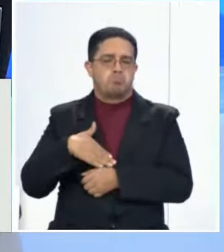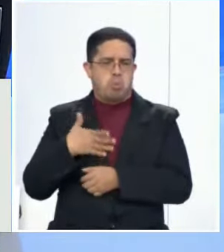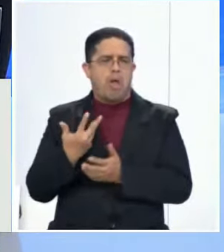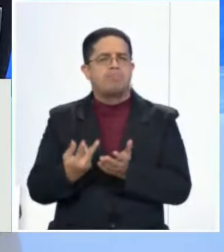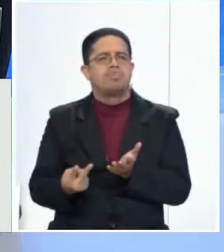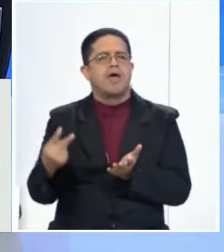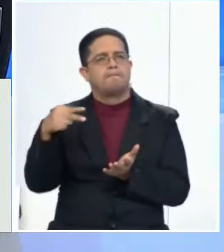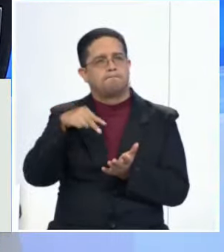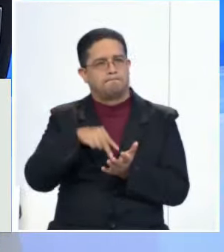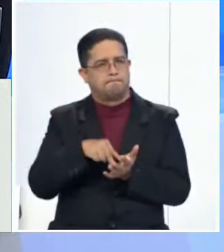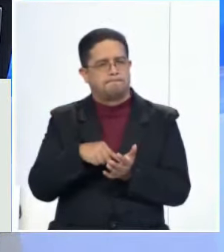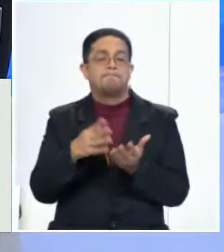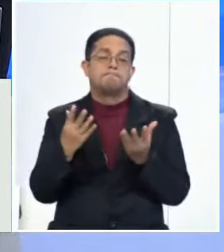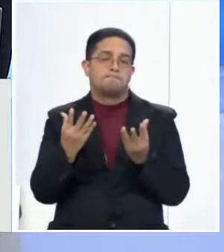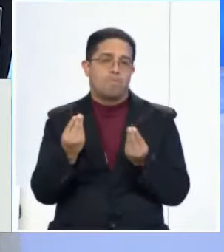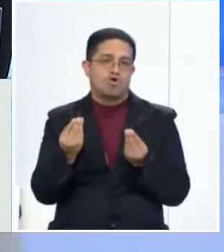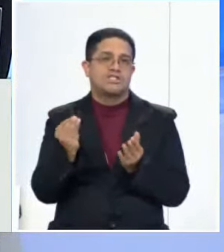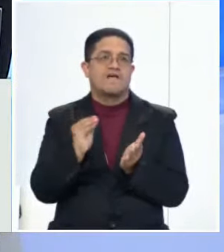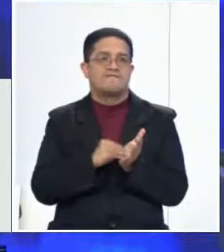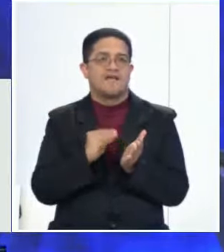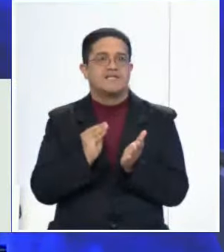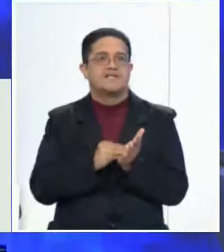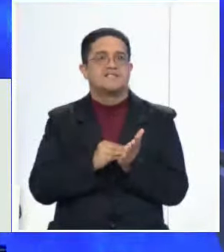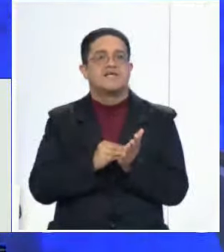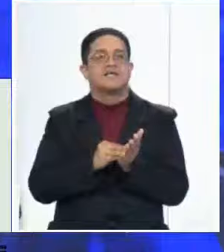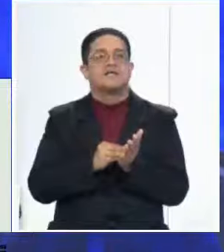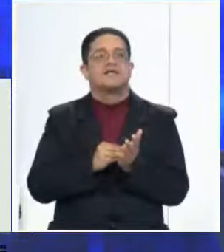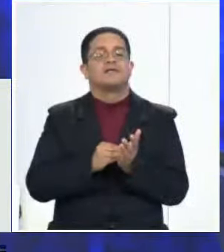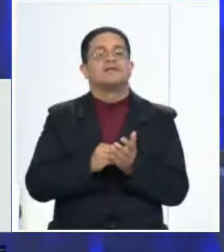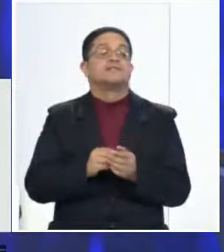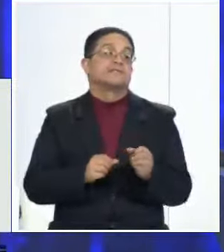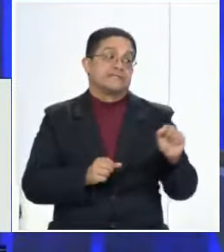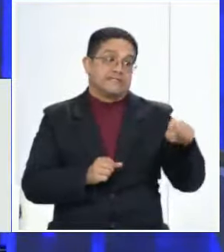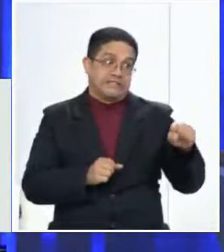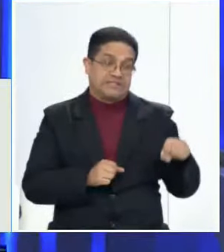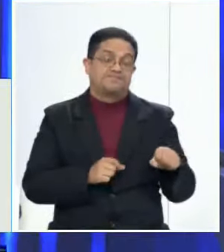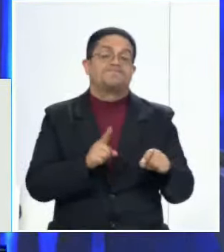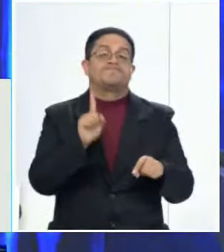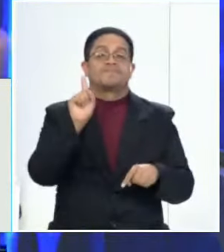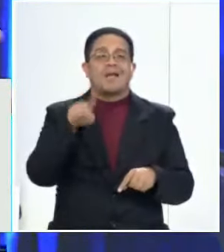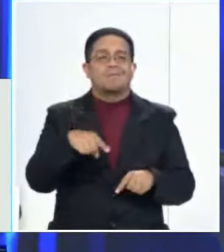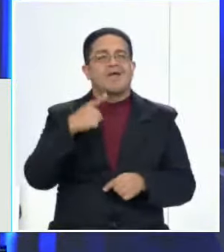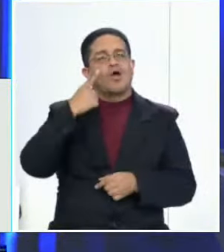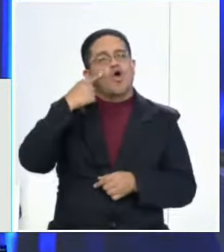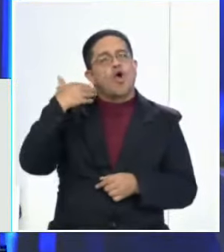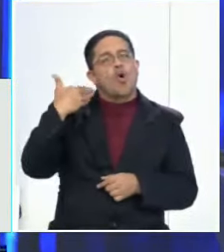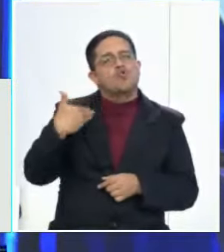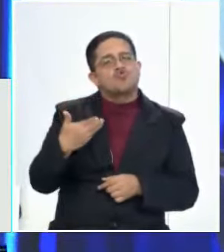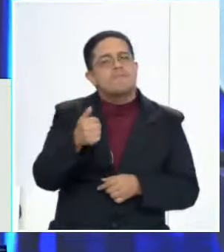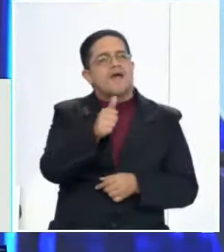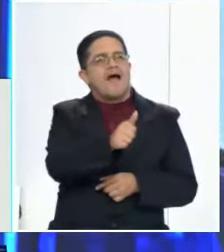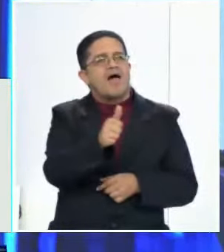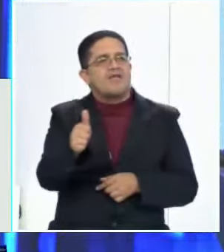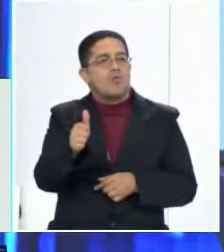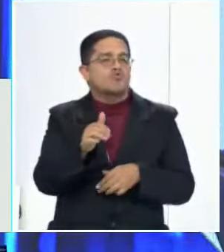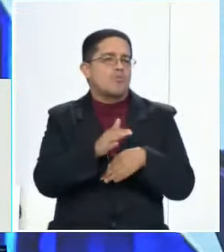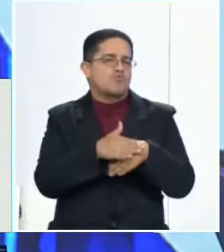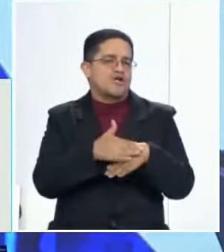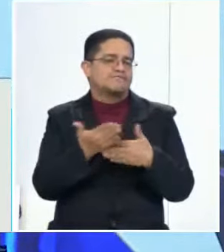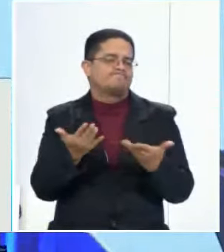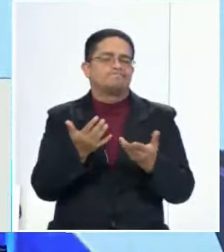levantarnos más veces, pero correcto, en una excepción, no la regla. Sí, exacto. Incluso influye mucho también los hábitos que tenga cada quien, porque es bien sabido